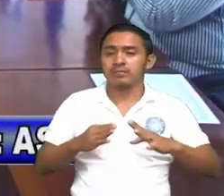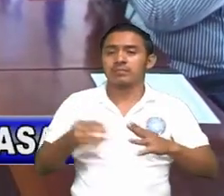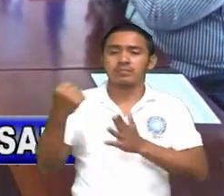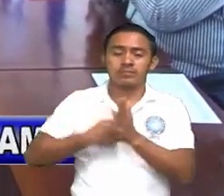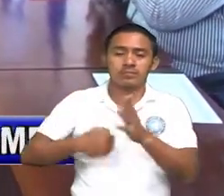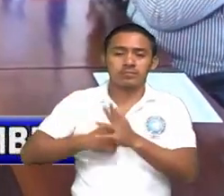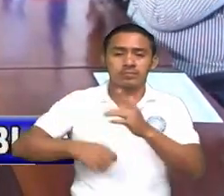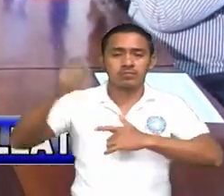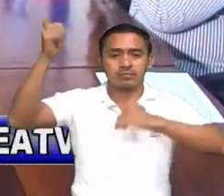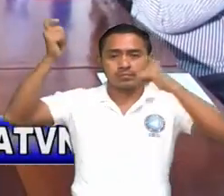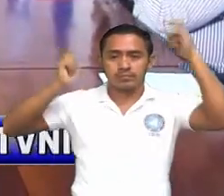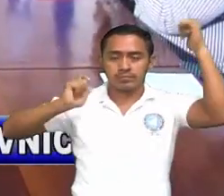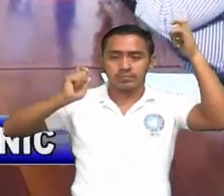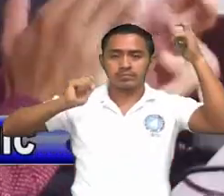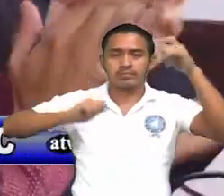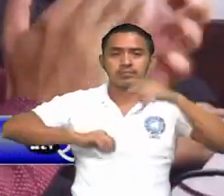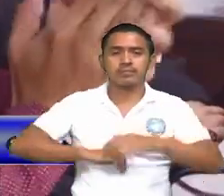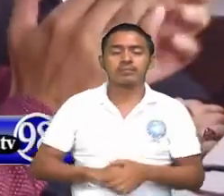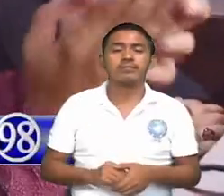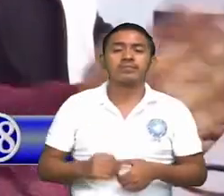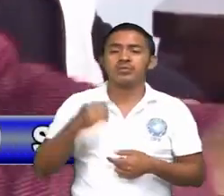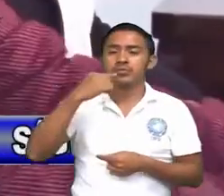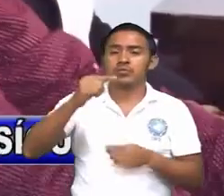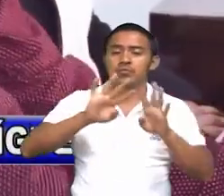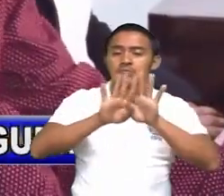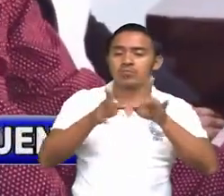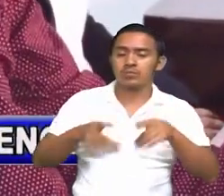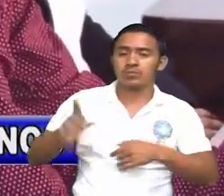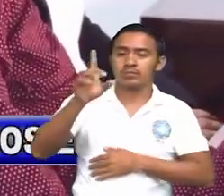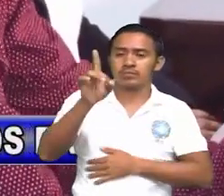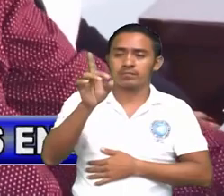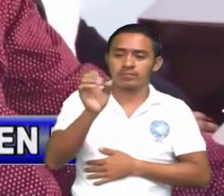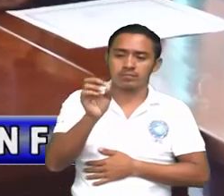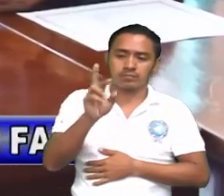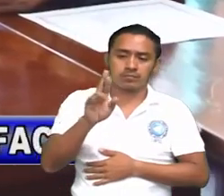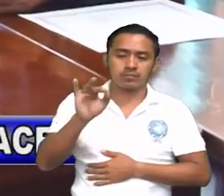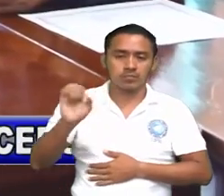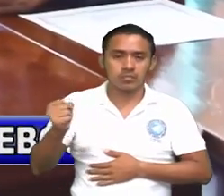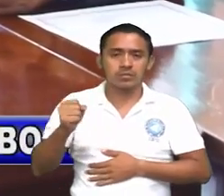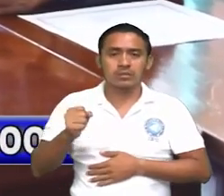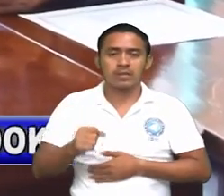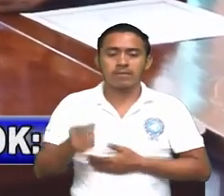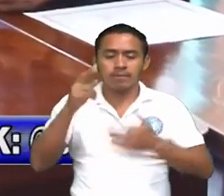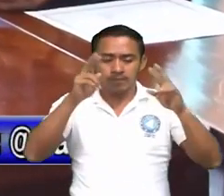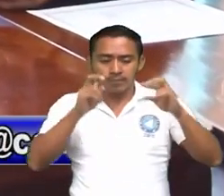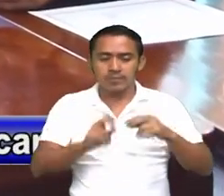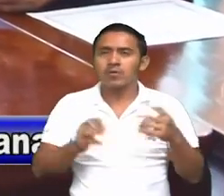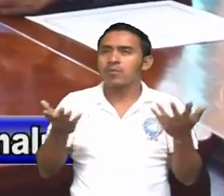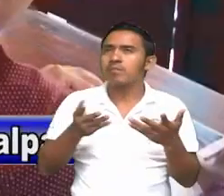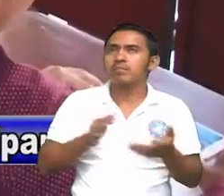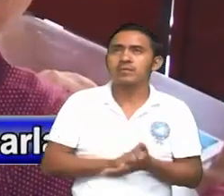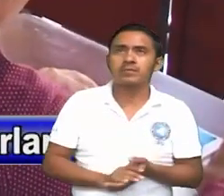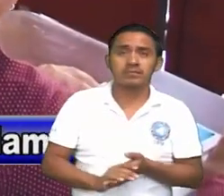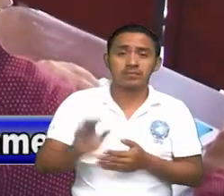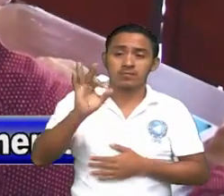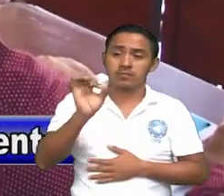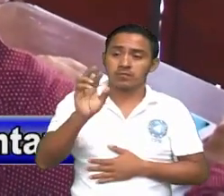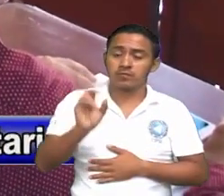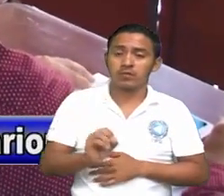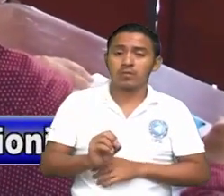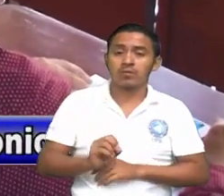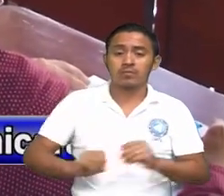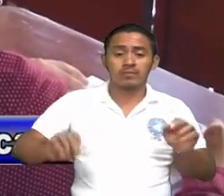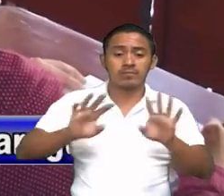el general Augusto Cesandino, afirmó la comandante Doris Tijerino al valorar los resultados del Foro de Mujeres de